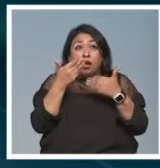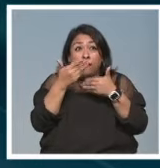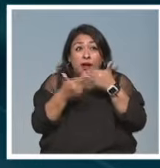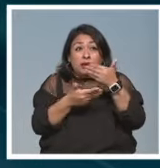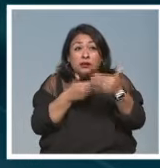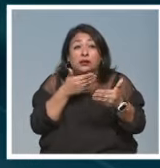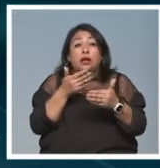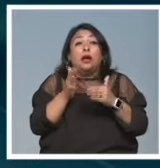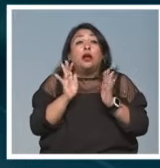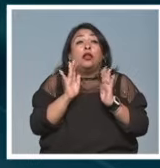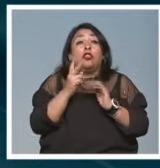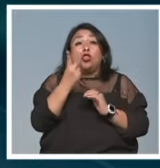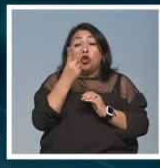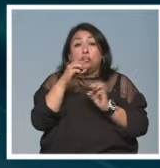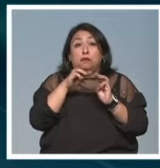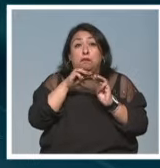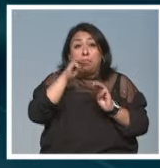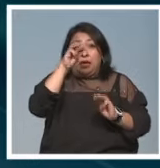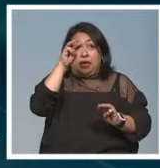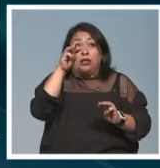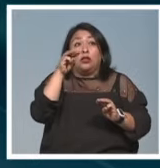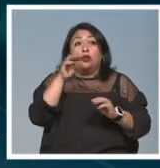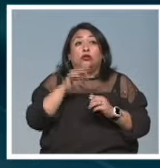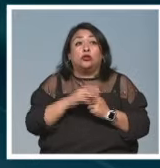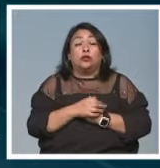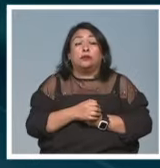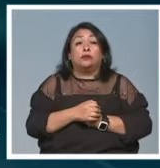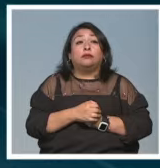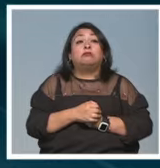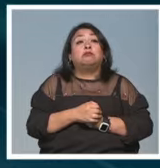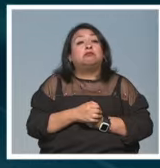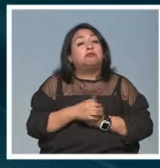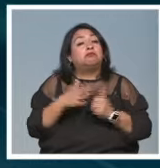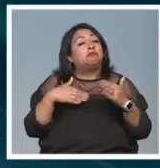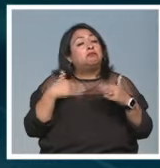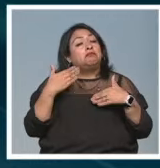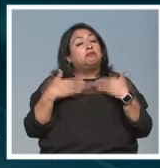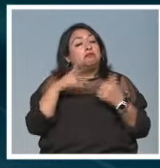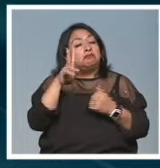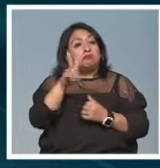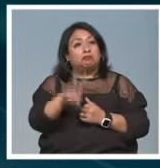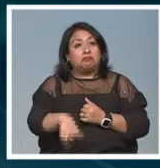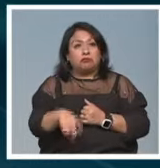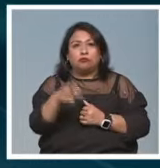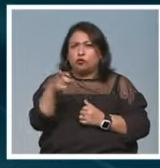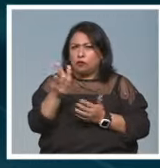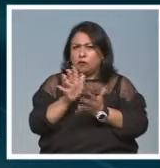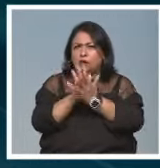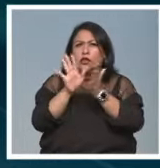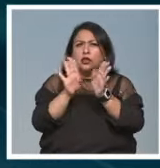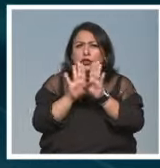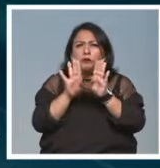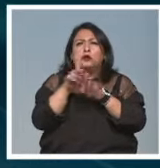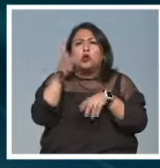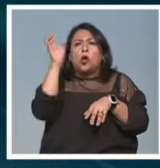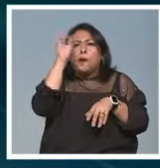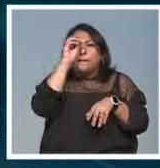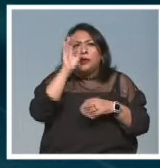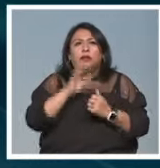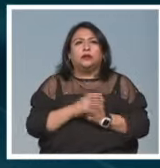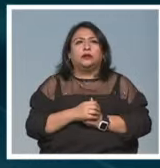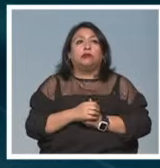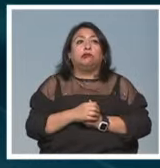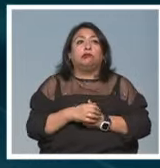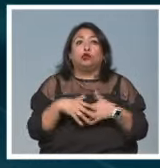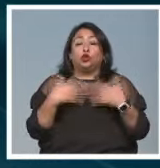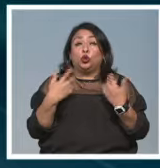avanzando casi 2 metros de lo que ya llegué, pues es muy divertido, la verdad. ¿Cómo te involucraste en esto y qué te está pareciendo?